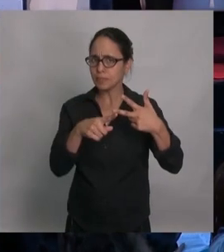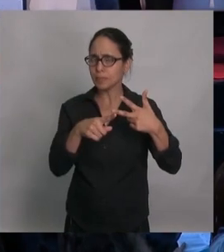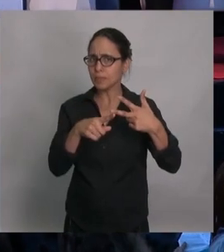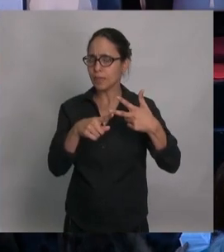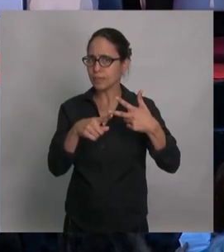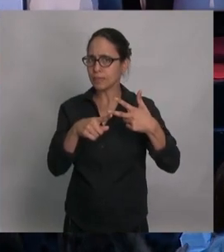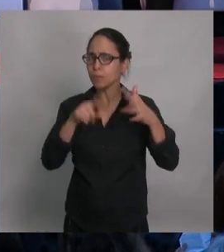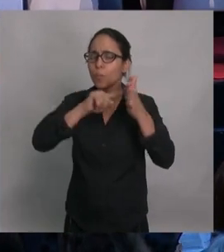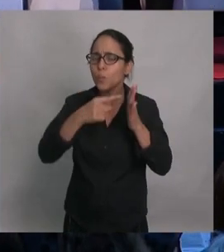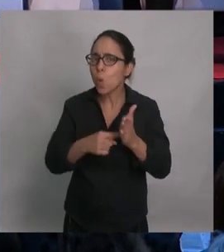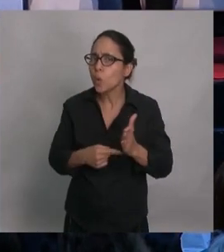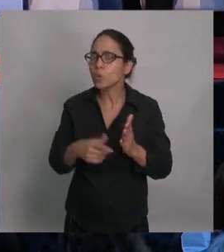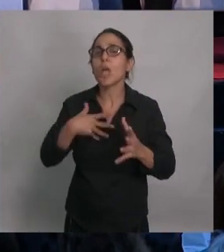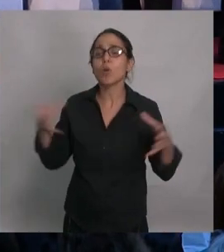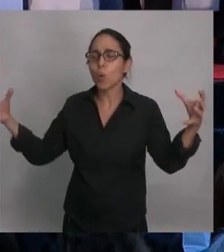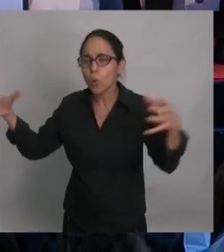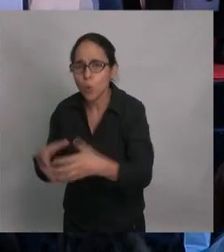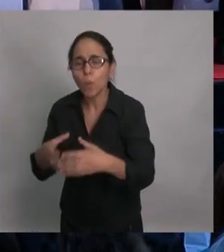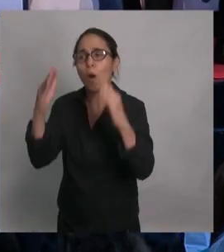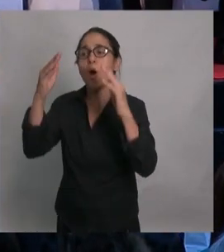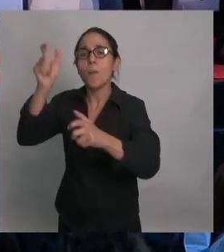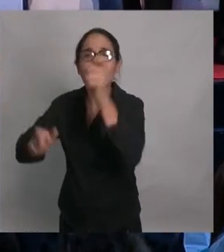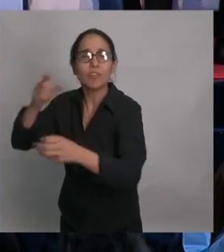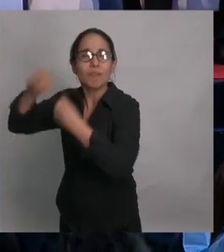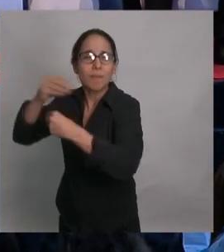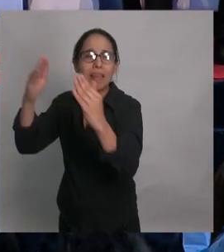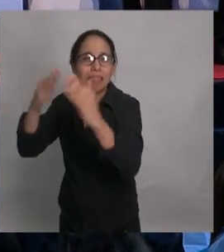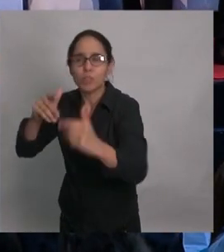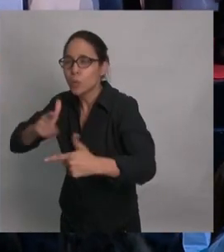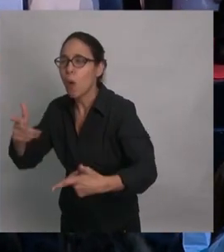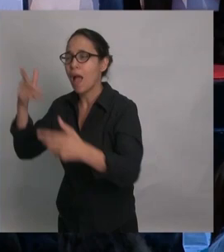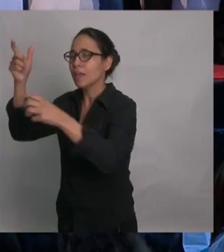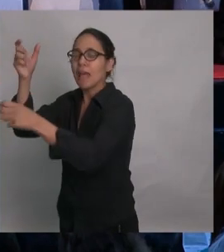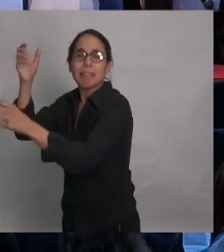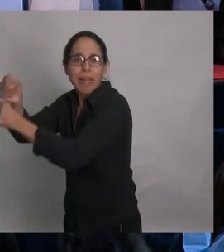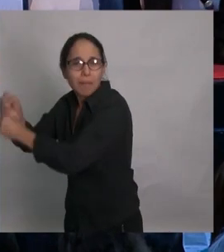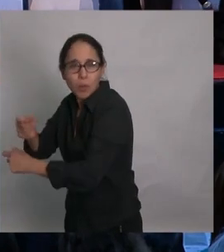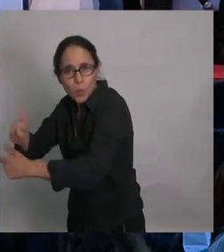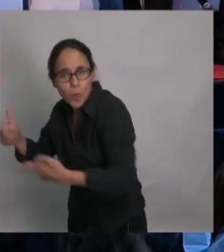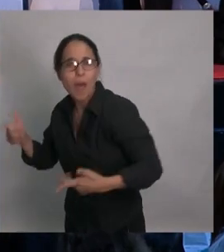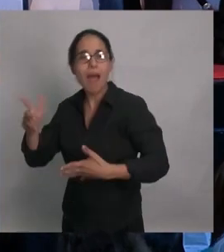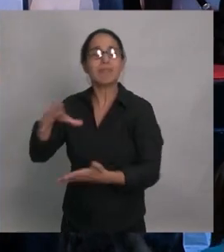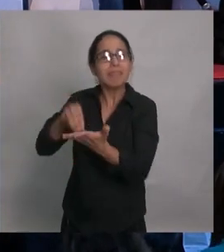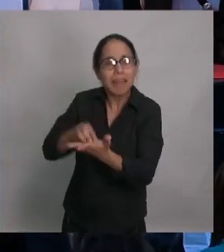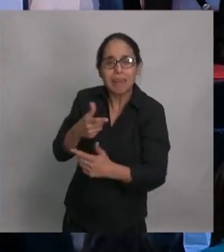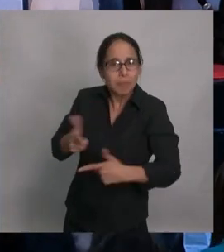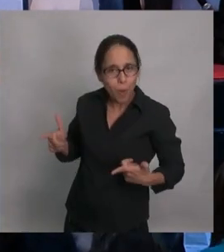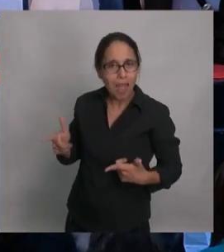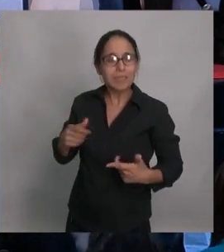en un diálogo con los sin tierra, con los sin techo, con los sin trabajo y que yo creo que son las tres